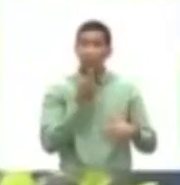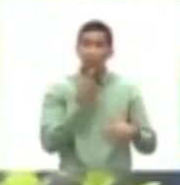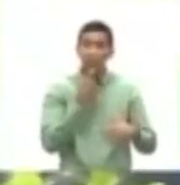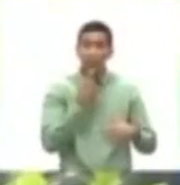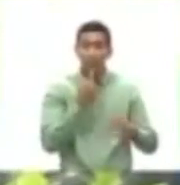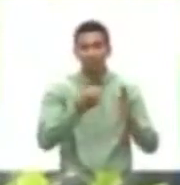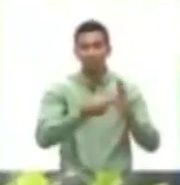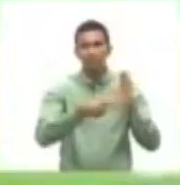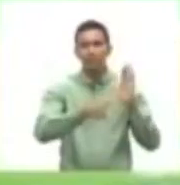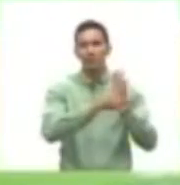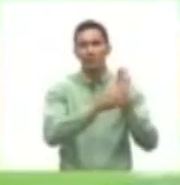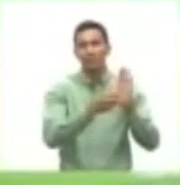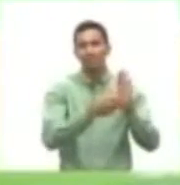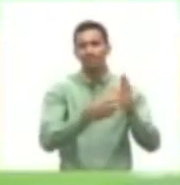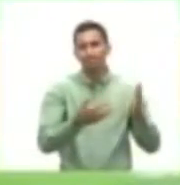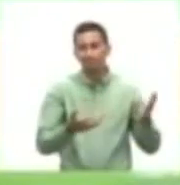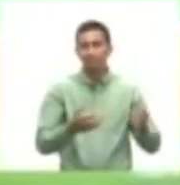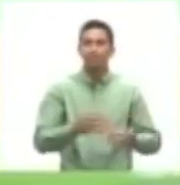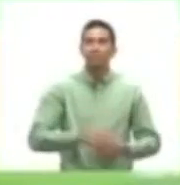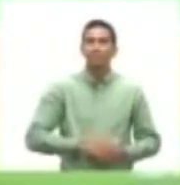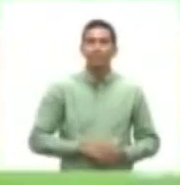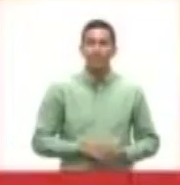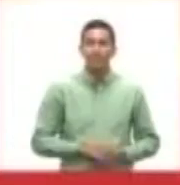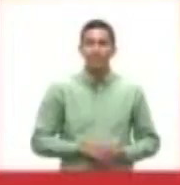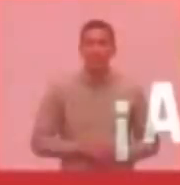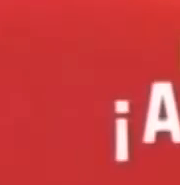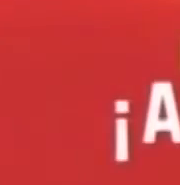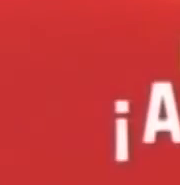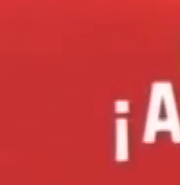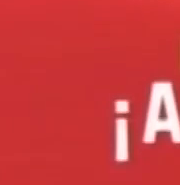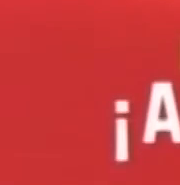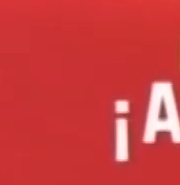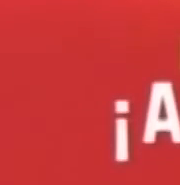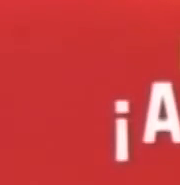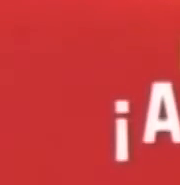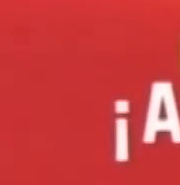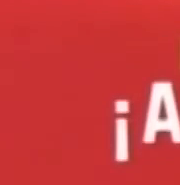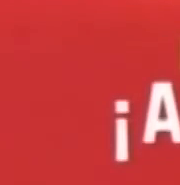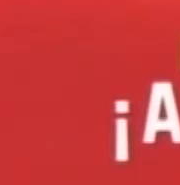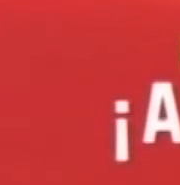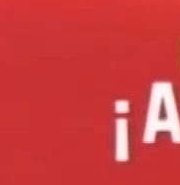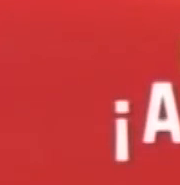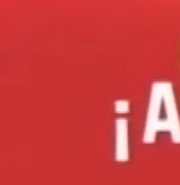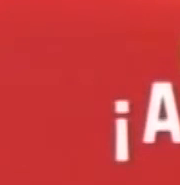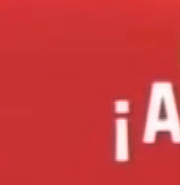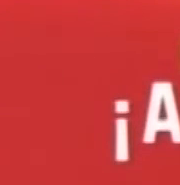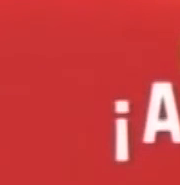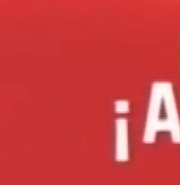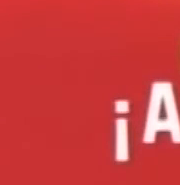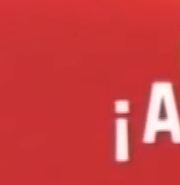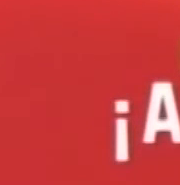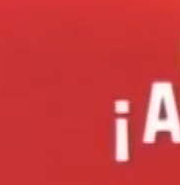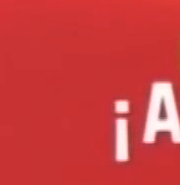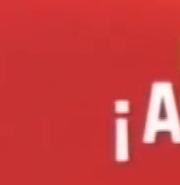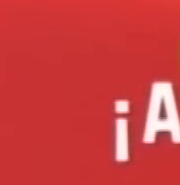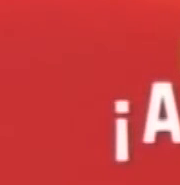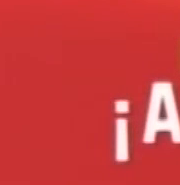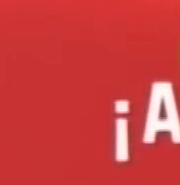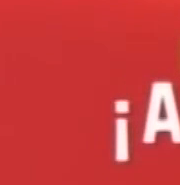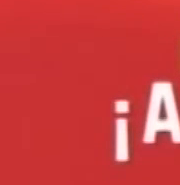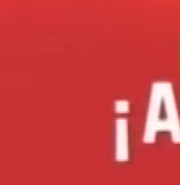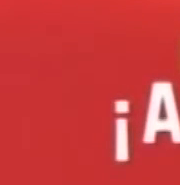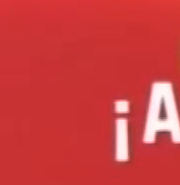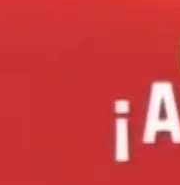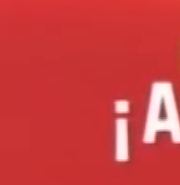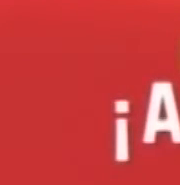la ley. Y volvió el Festival del Pollo Colombiano Deportivo y Nutritivo, inspirado en lo mejor de pollo y los deportistas